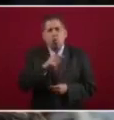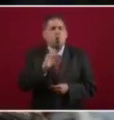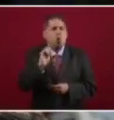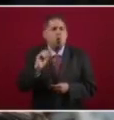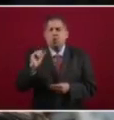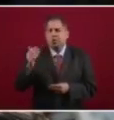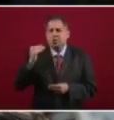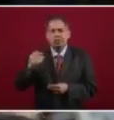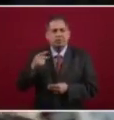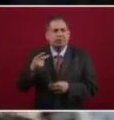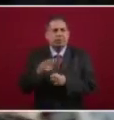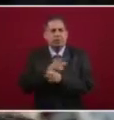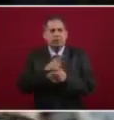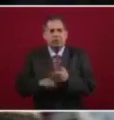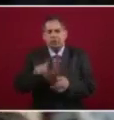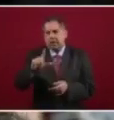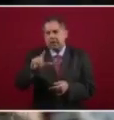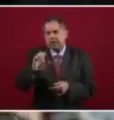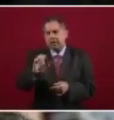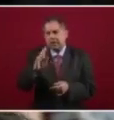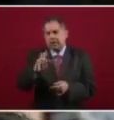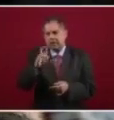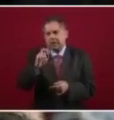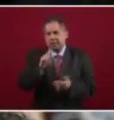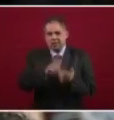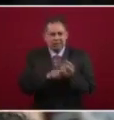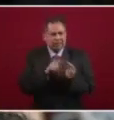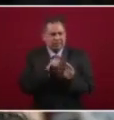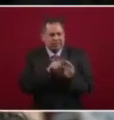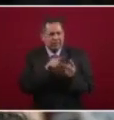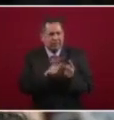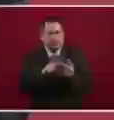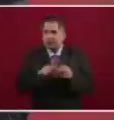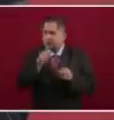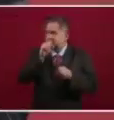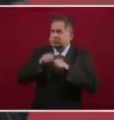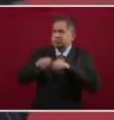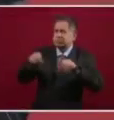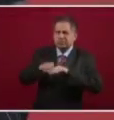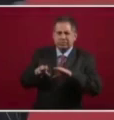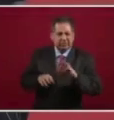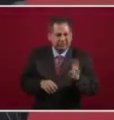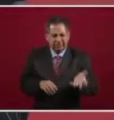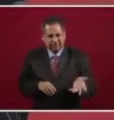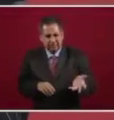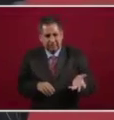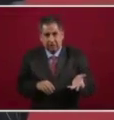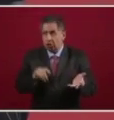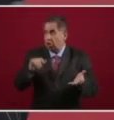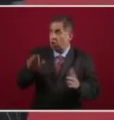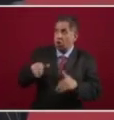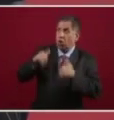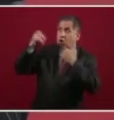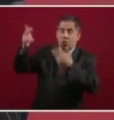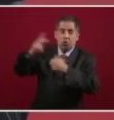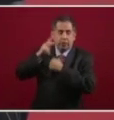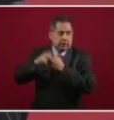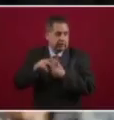de pasar con la Lebanon, no asusta, son muy mediáticos, ¿no asustarían a la